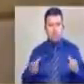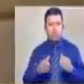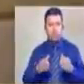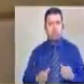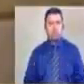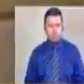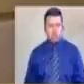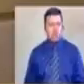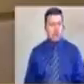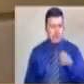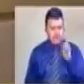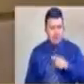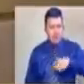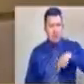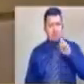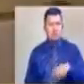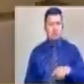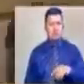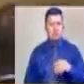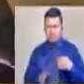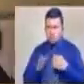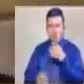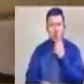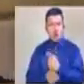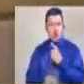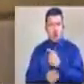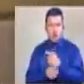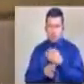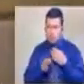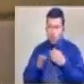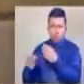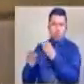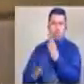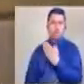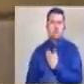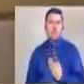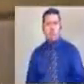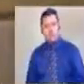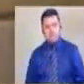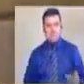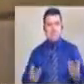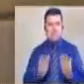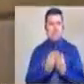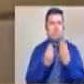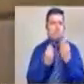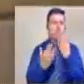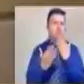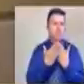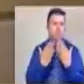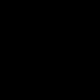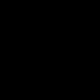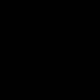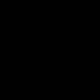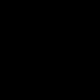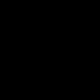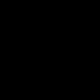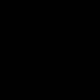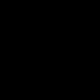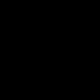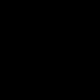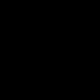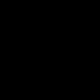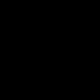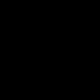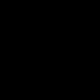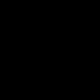vamos, como debe ser, en el camino correcto. Señor Presidente, muchas gracias. Muchas